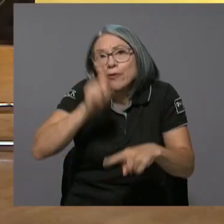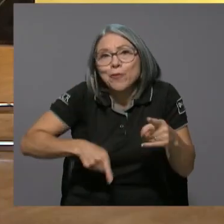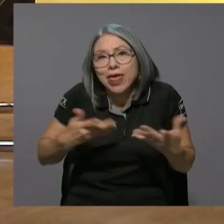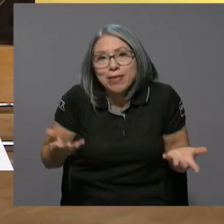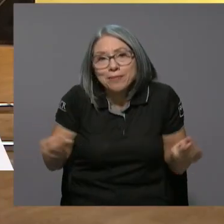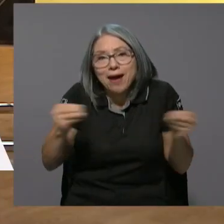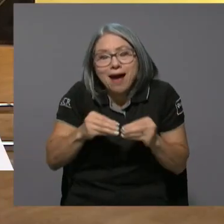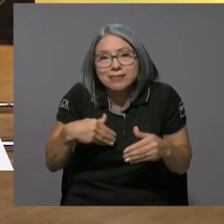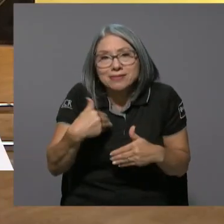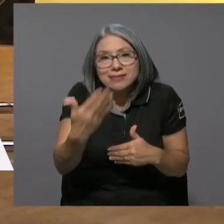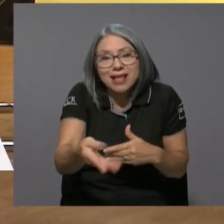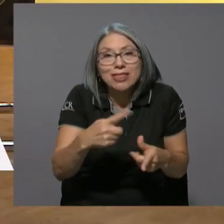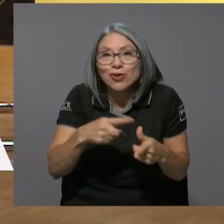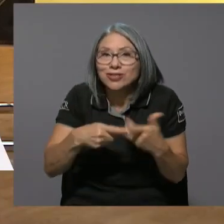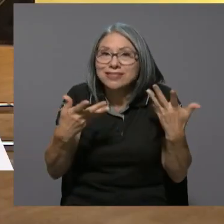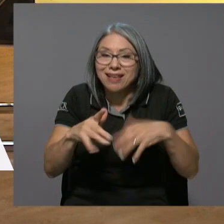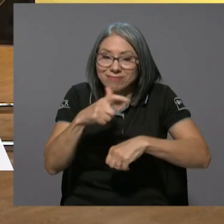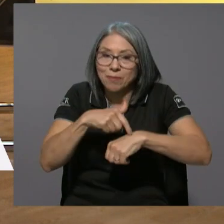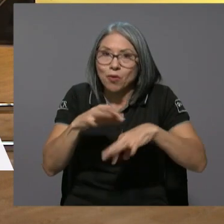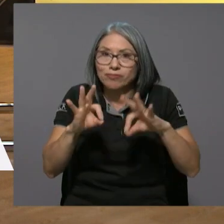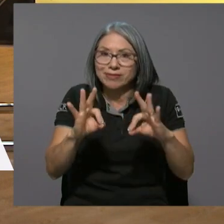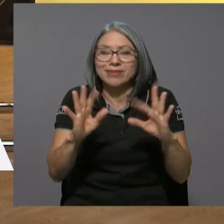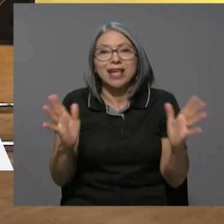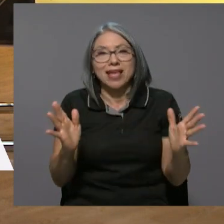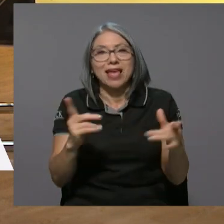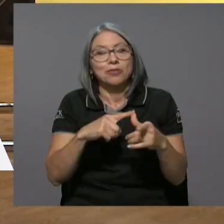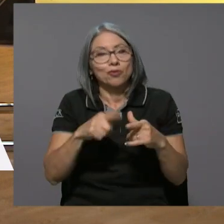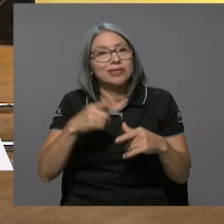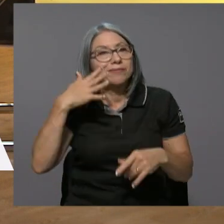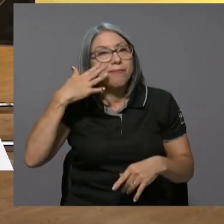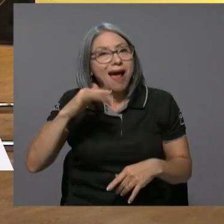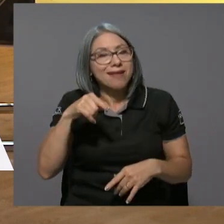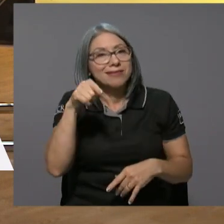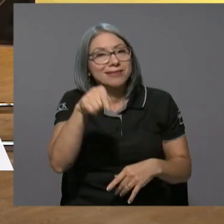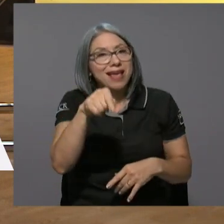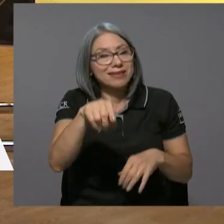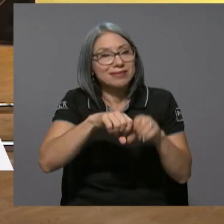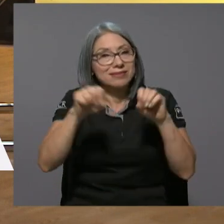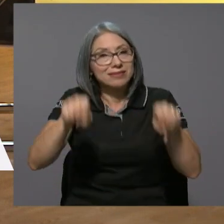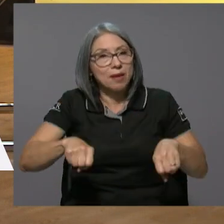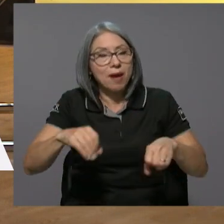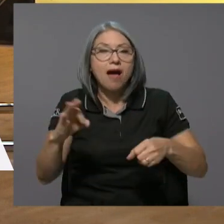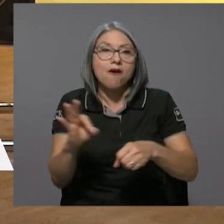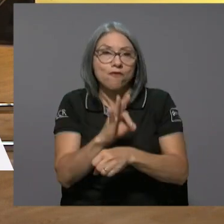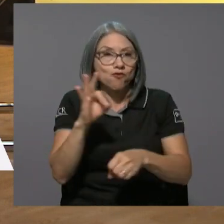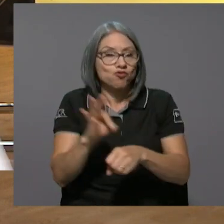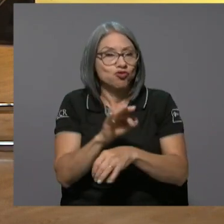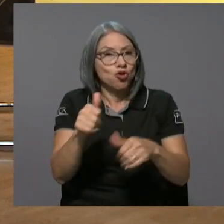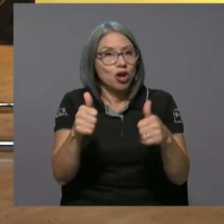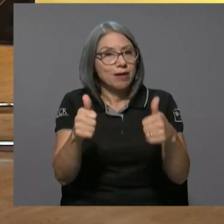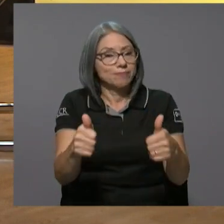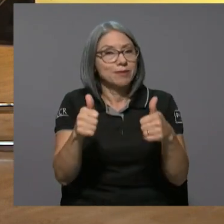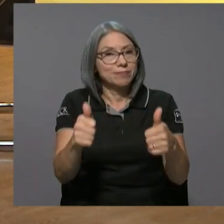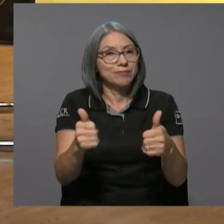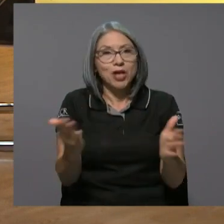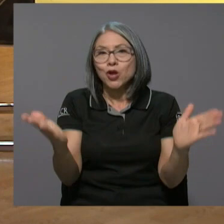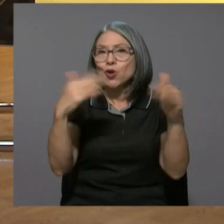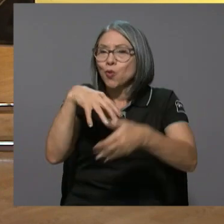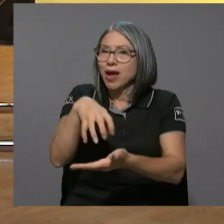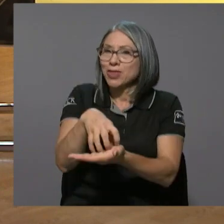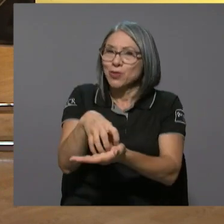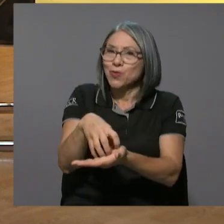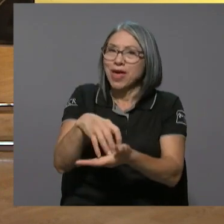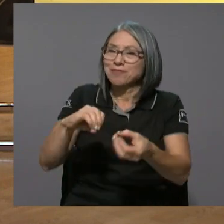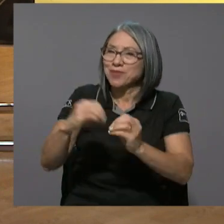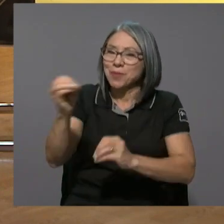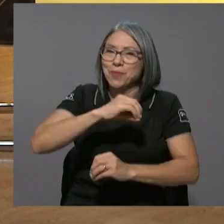Entonces parecía que ese esquema y les funciona, no hay ninguna duda de las tasas de crecimiento y